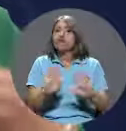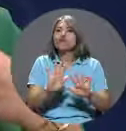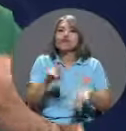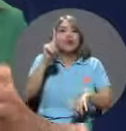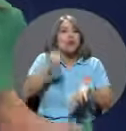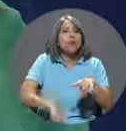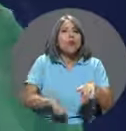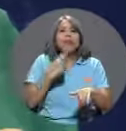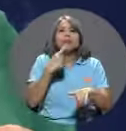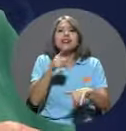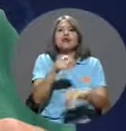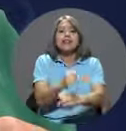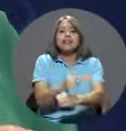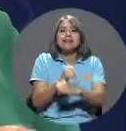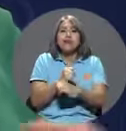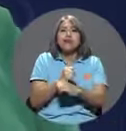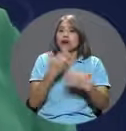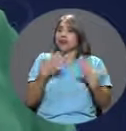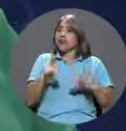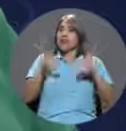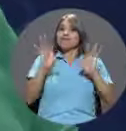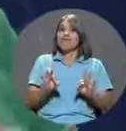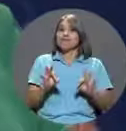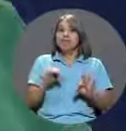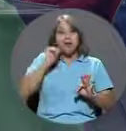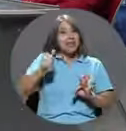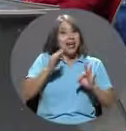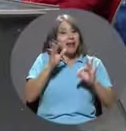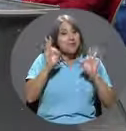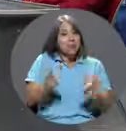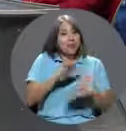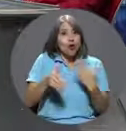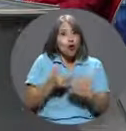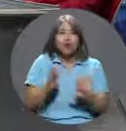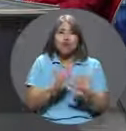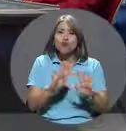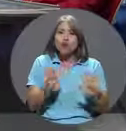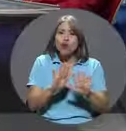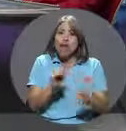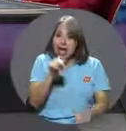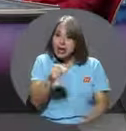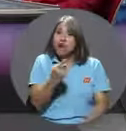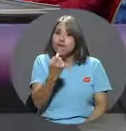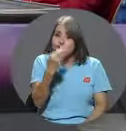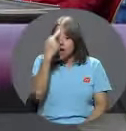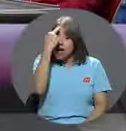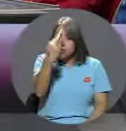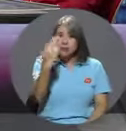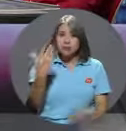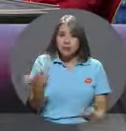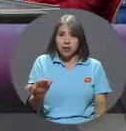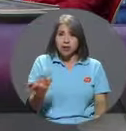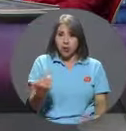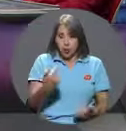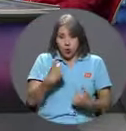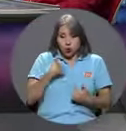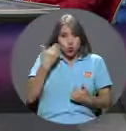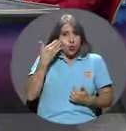Yo no puedo asegurarle a nadie, esto va a estar bien, o ya vas a estar bien mañana, vas a ver que todo va a salir bien. Porque incluso hasta irrespetuoso